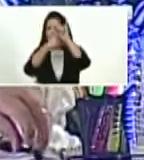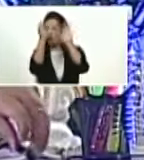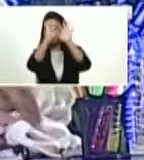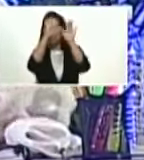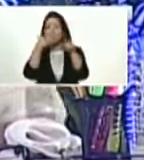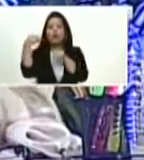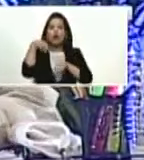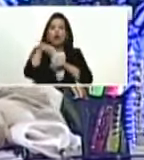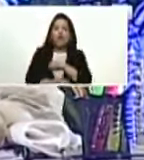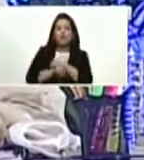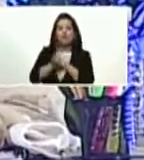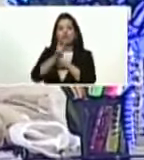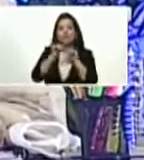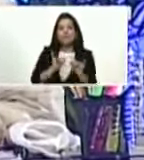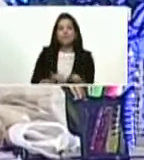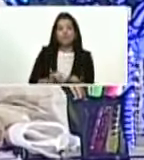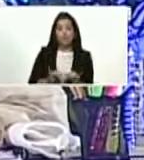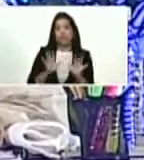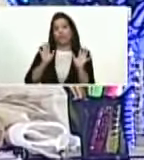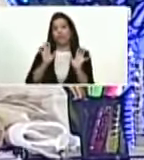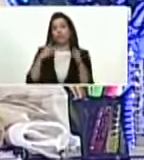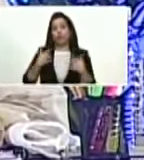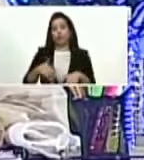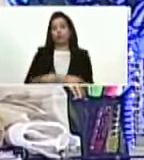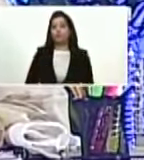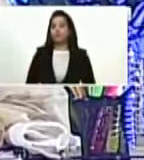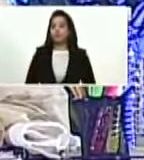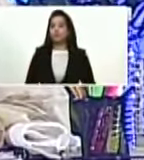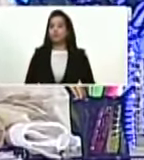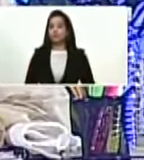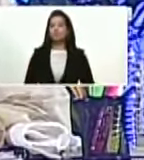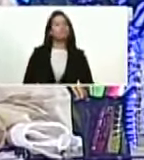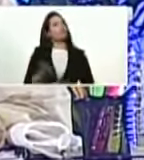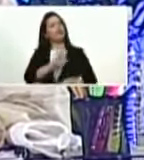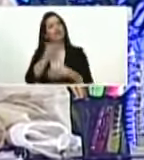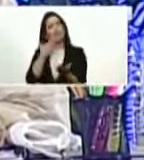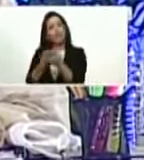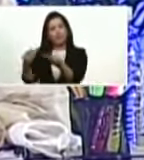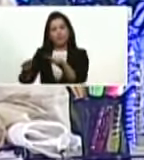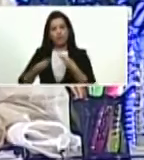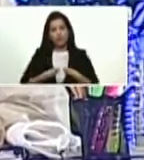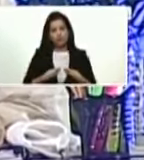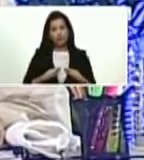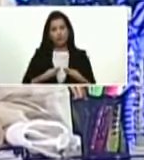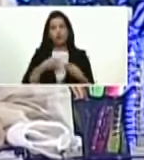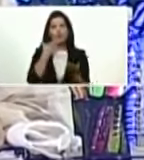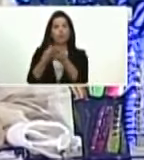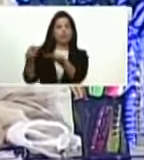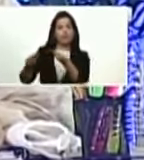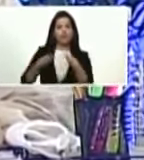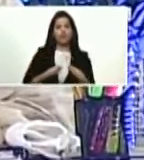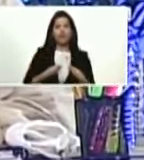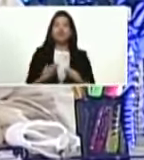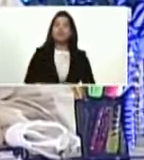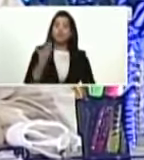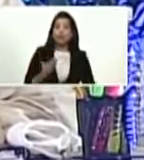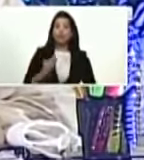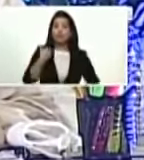las propuestas centrales que han surgido del encuentro. Es muy importante ir